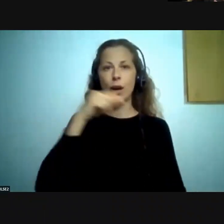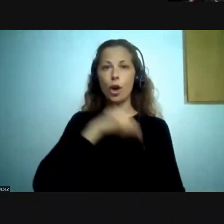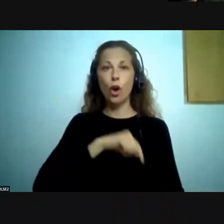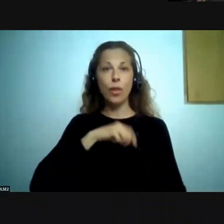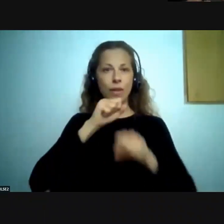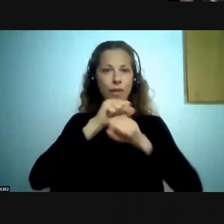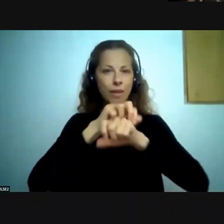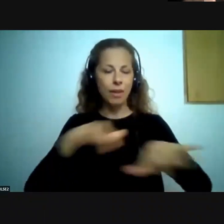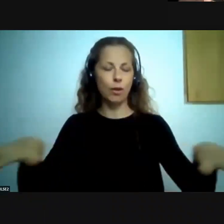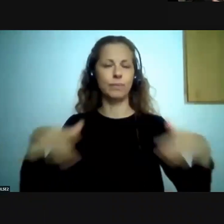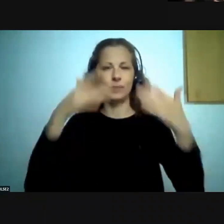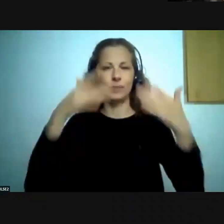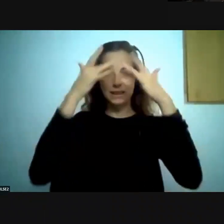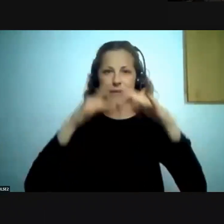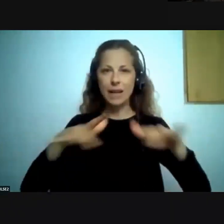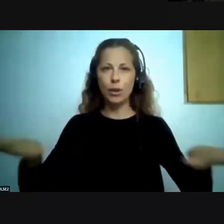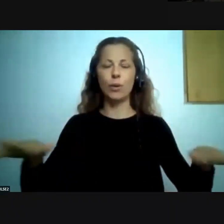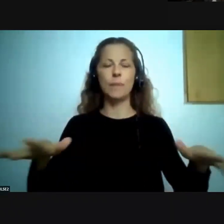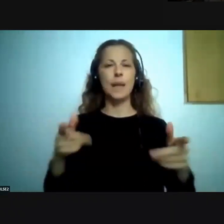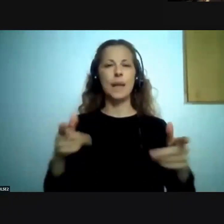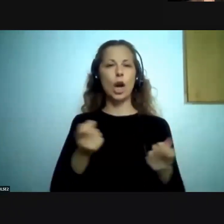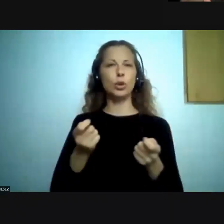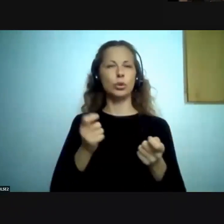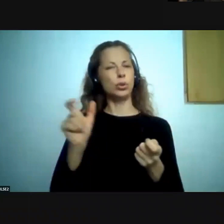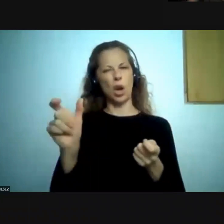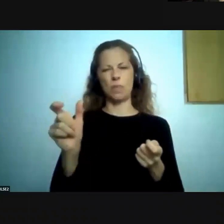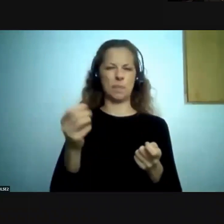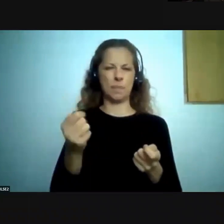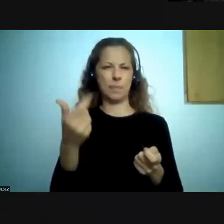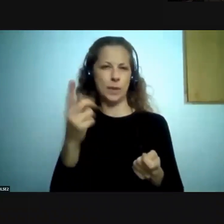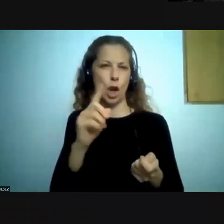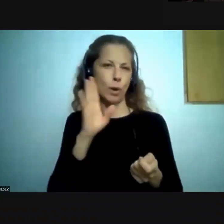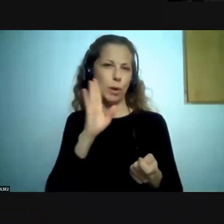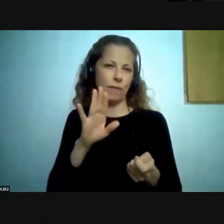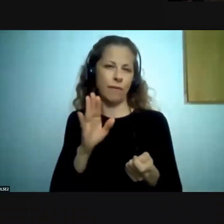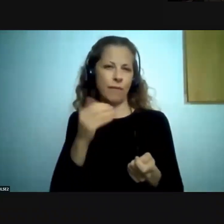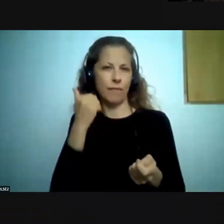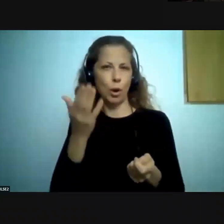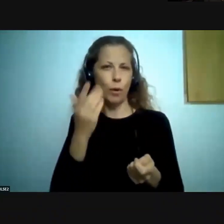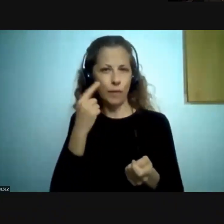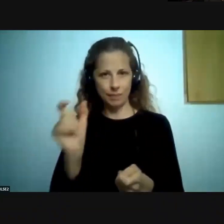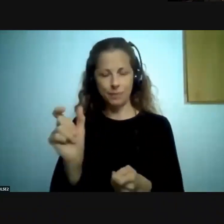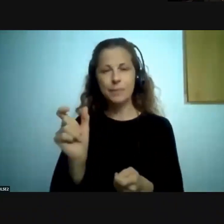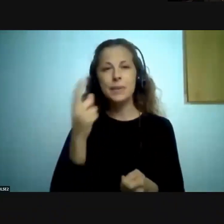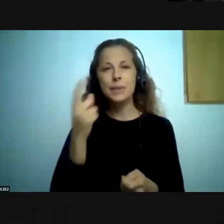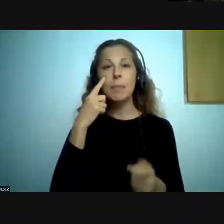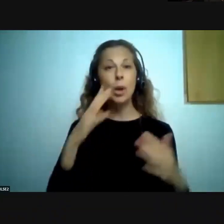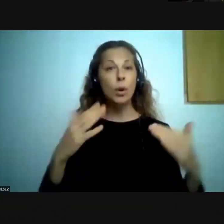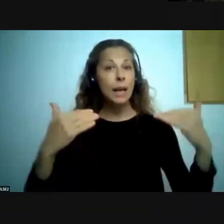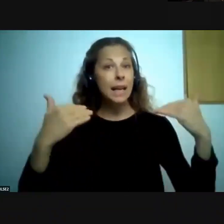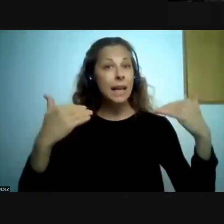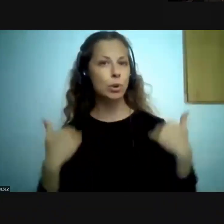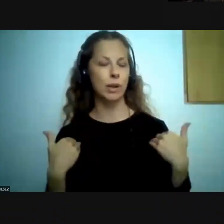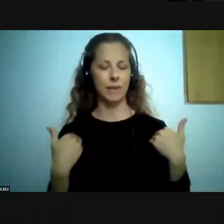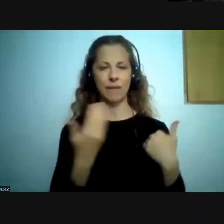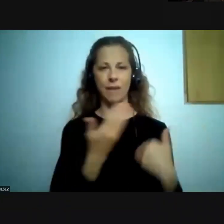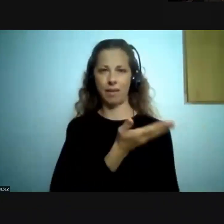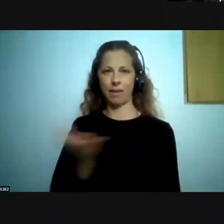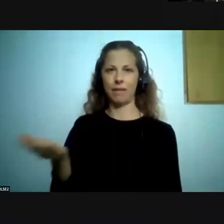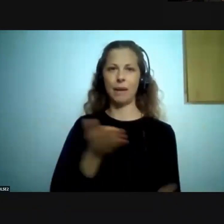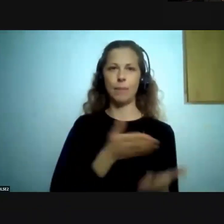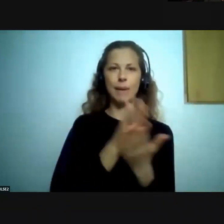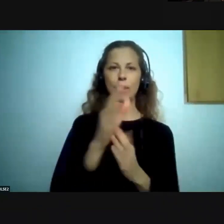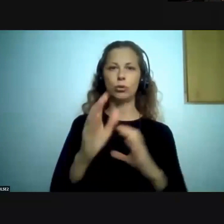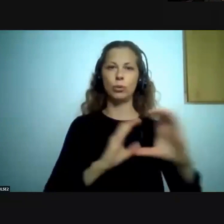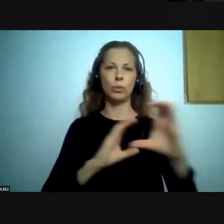control, no el control, que es una palabra muy fea, pero la calidad de la información, la responsabilidad de los medios de comunicación es esencial porque fue una